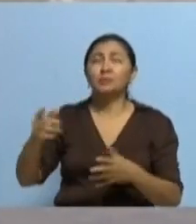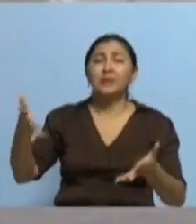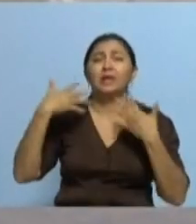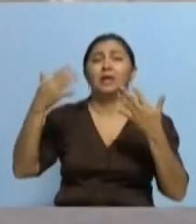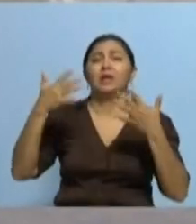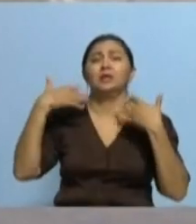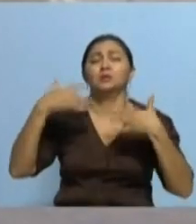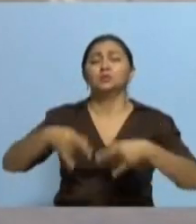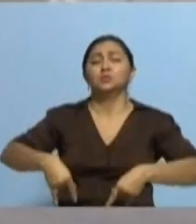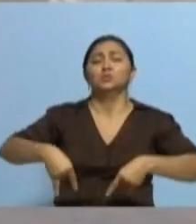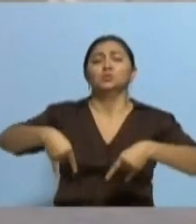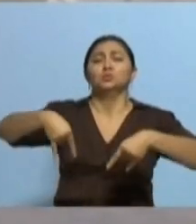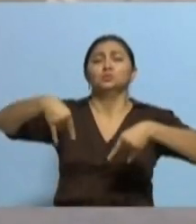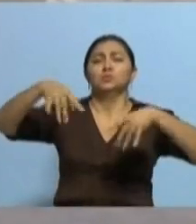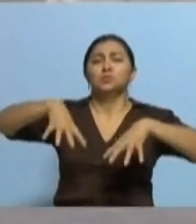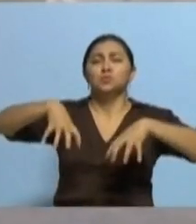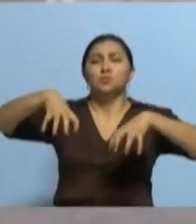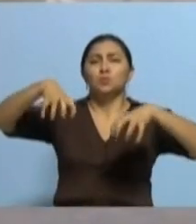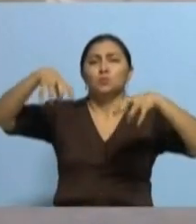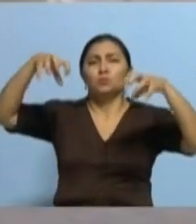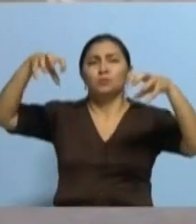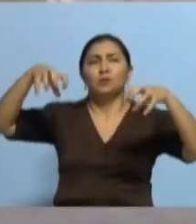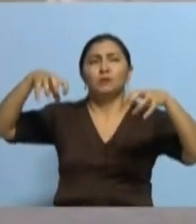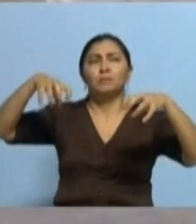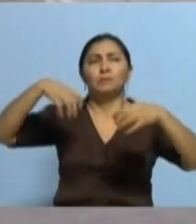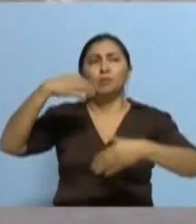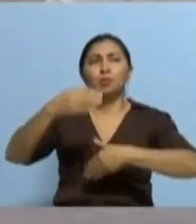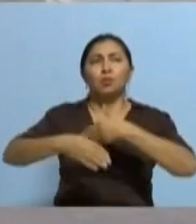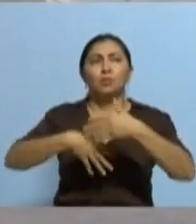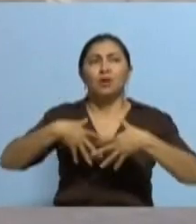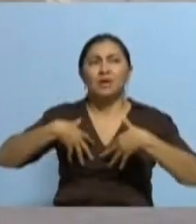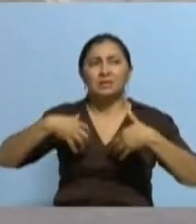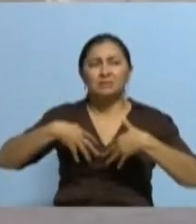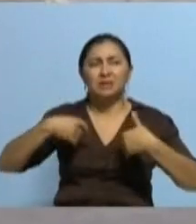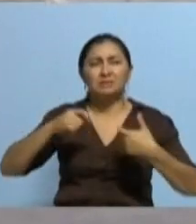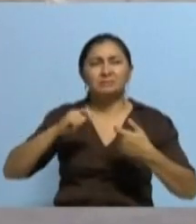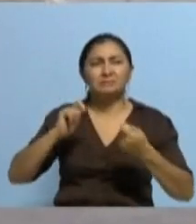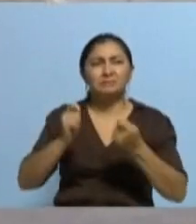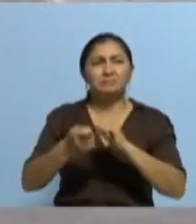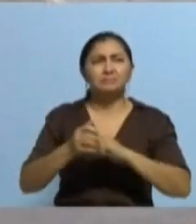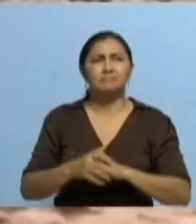se puede registrar un cambio de sexo en muchas especies.